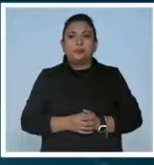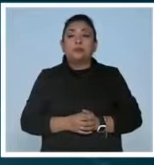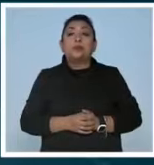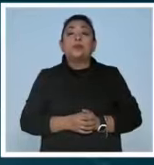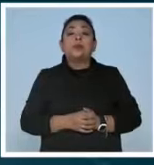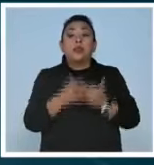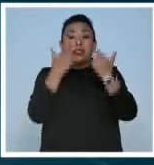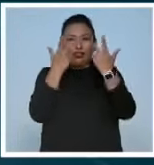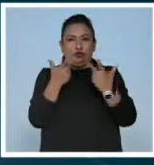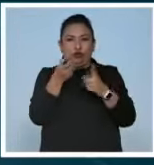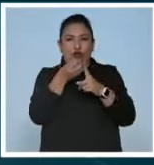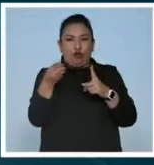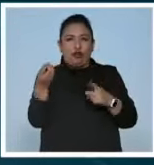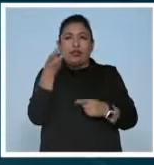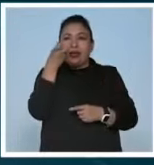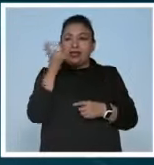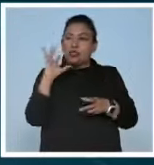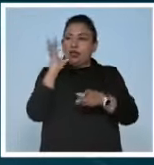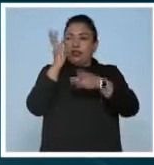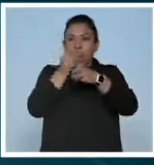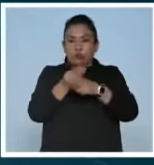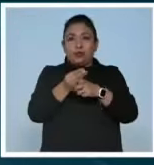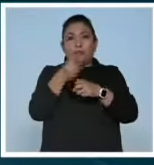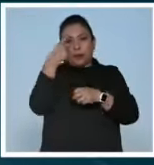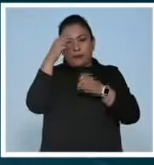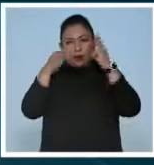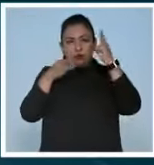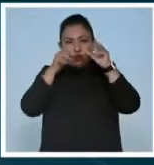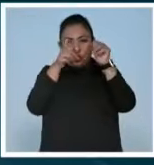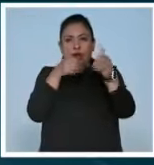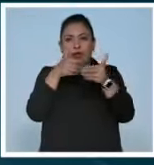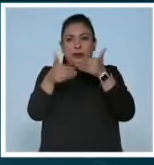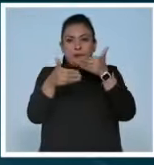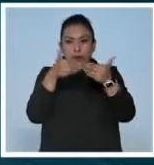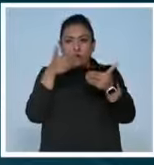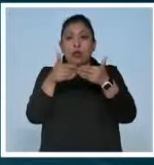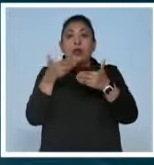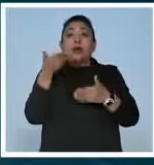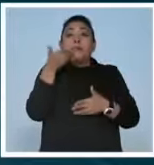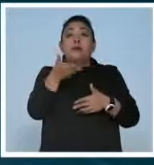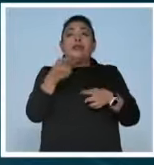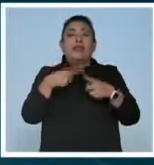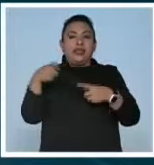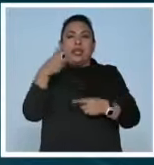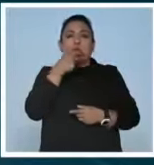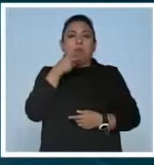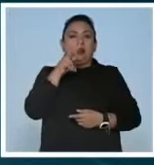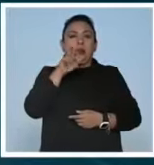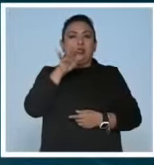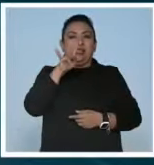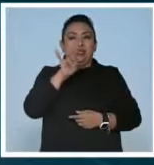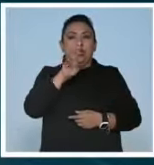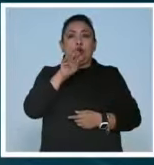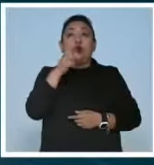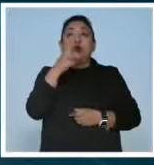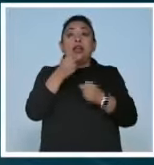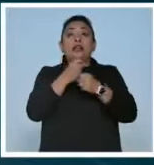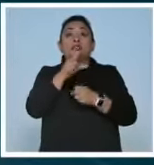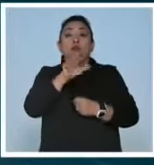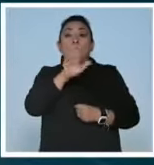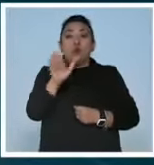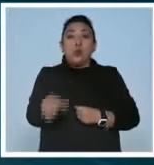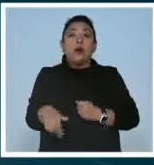La destrucción del orden es una retrospectiva concebida para el Museo de Arte Moderno a petición del propio Vicente Rojo. A un año de su muerte,